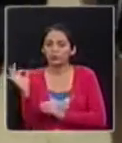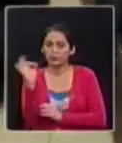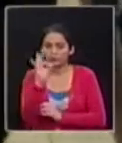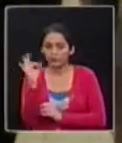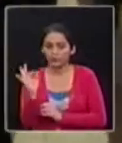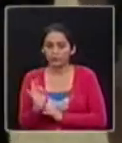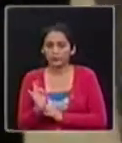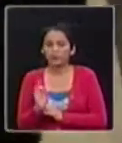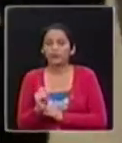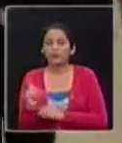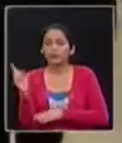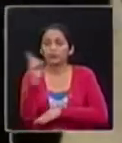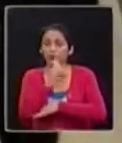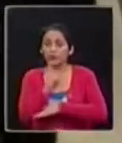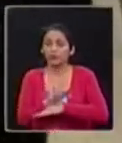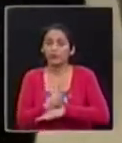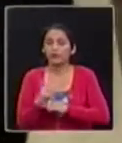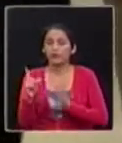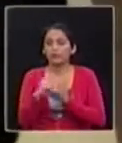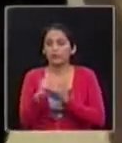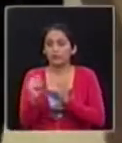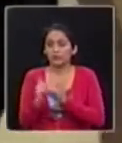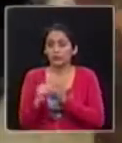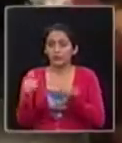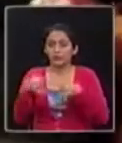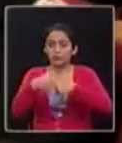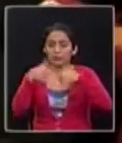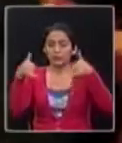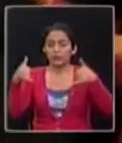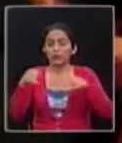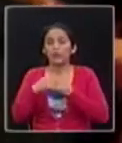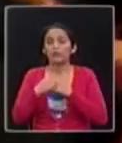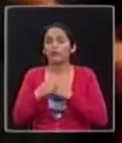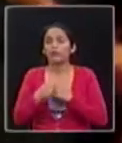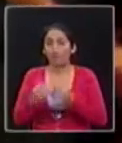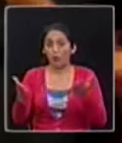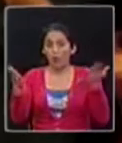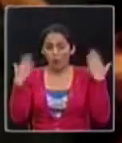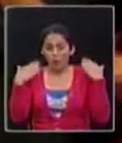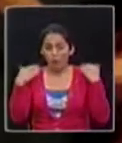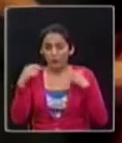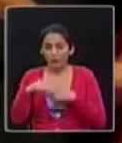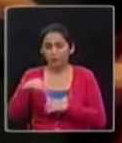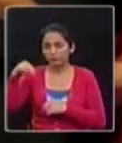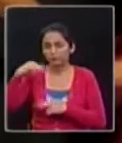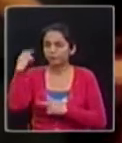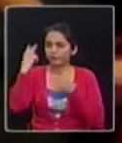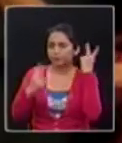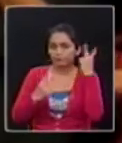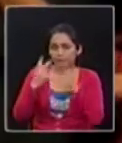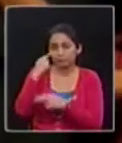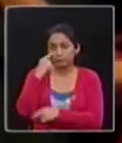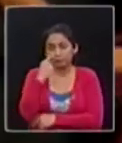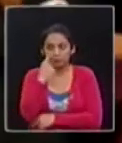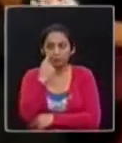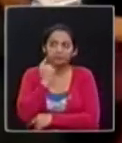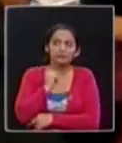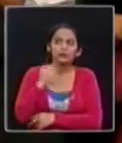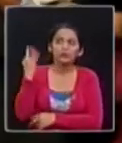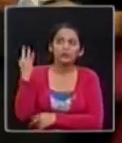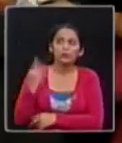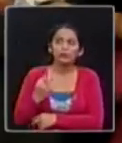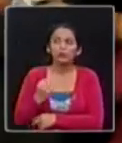Rentas Internas visitó algunos locales de un centro comercial del norte de Guayaquil para verificar el cumplimiento de la ley y explicar a